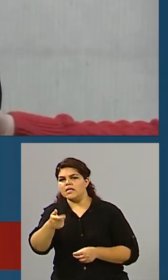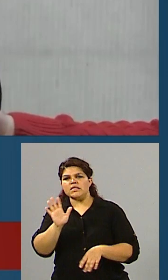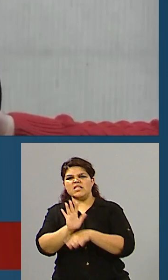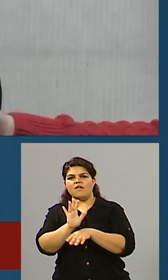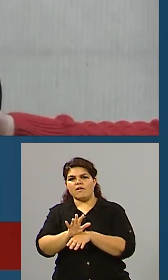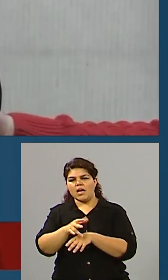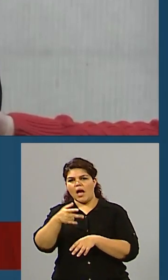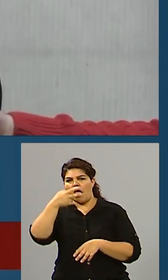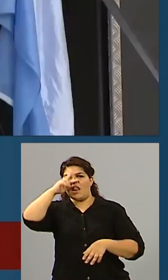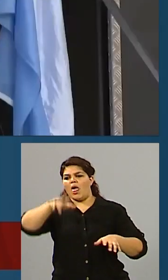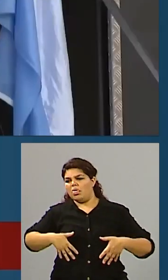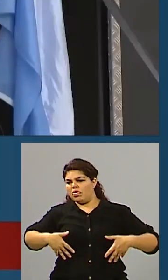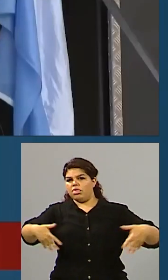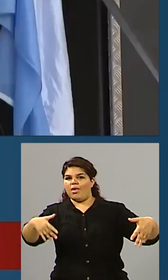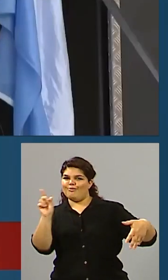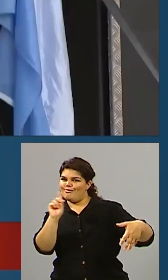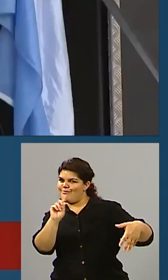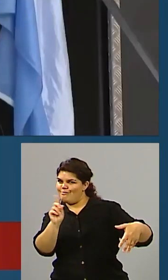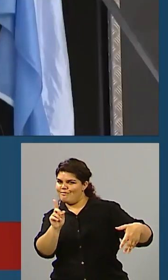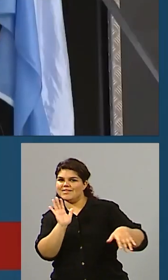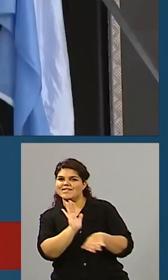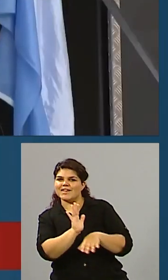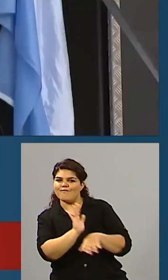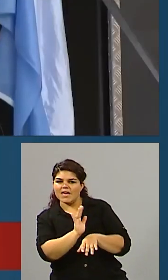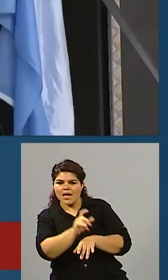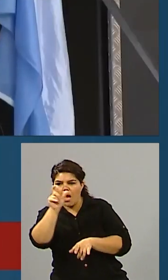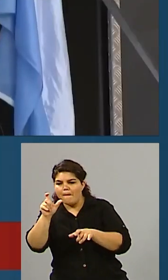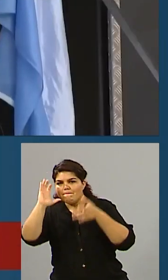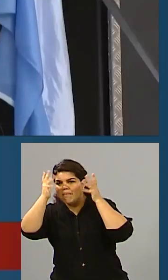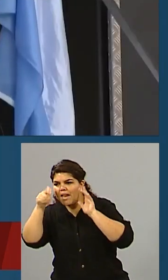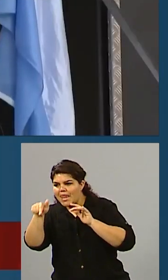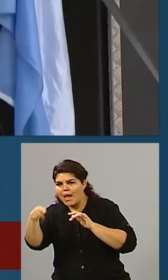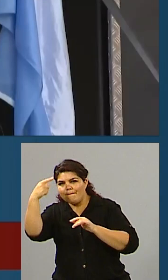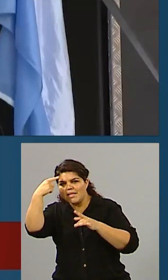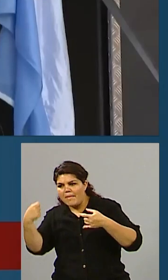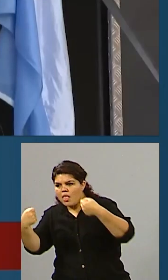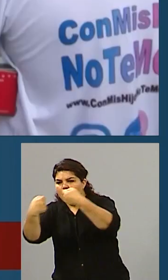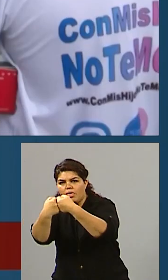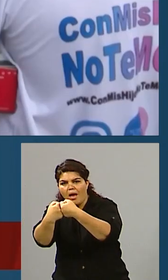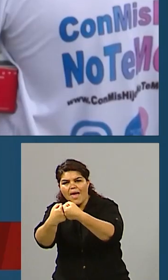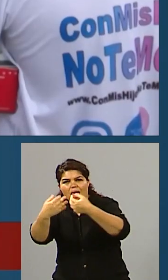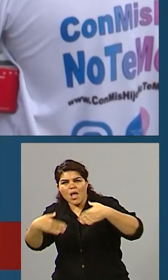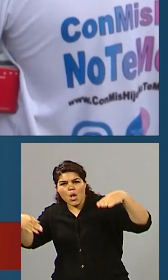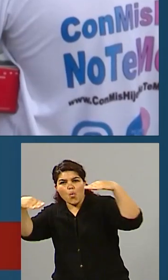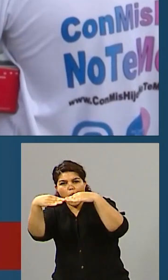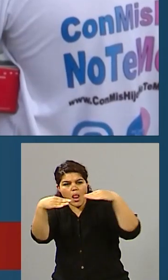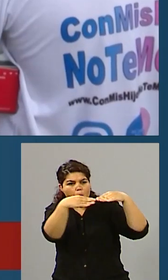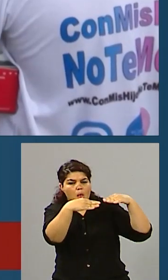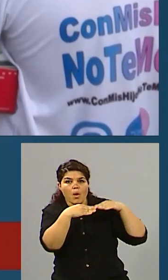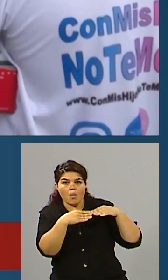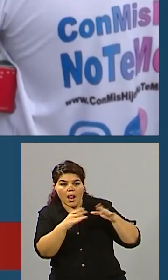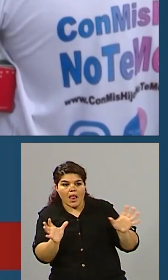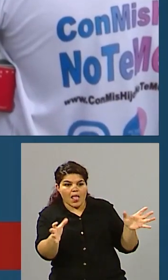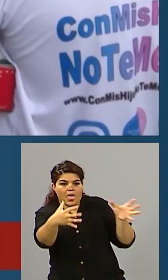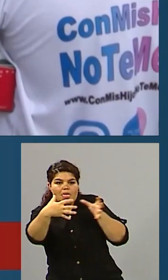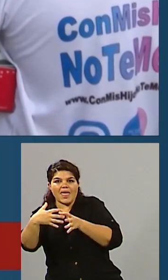A mí me parece que está muy bueno lo que acaba de decir Gastón, porque se hablaba mucho, digo, la campaña de Milei